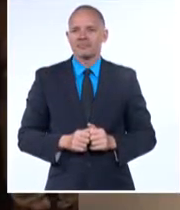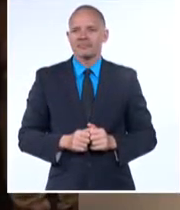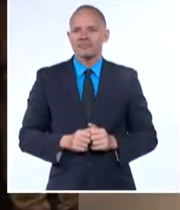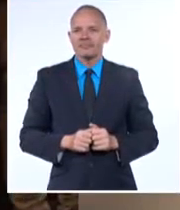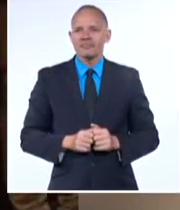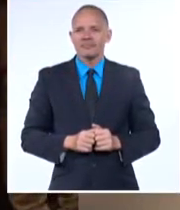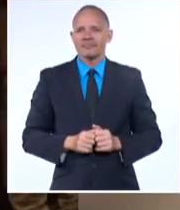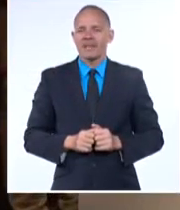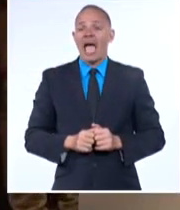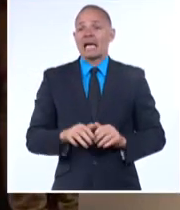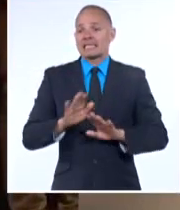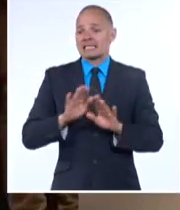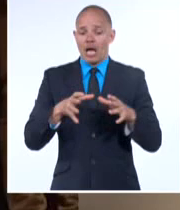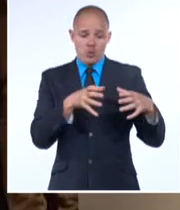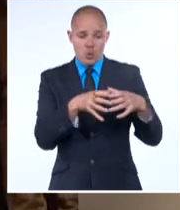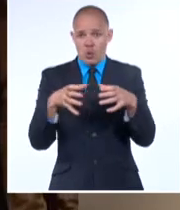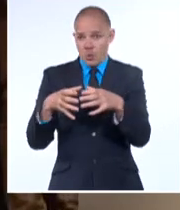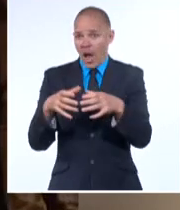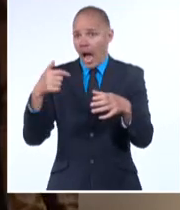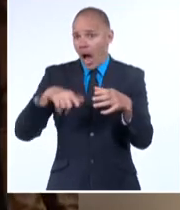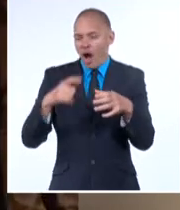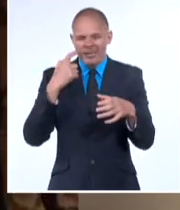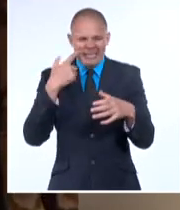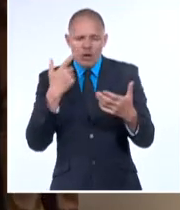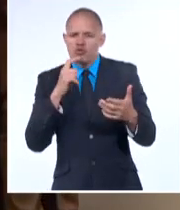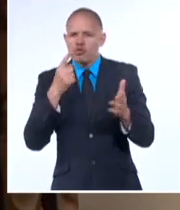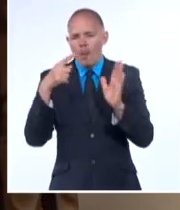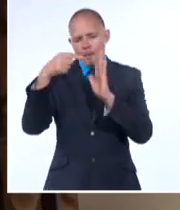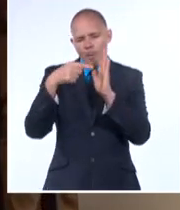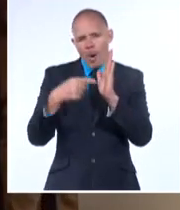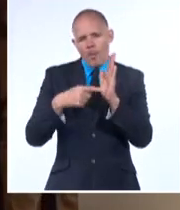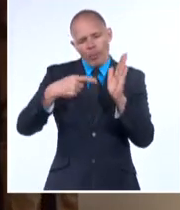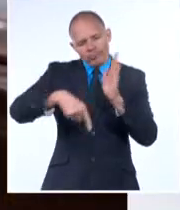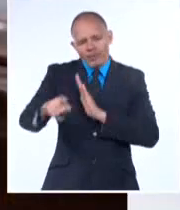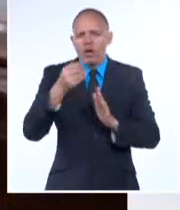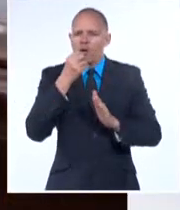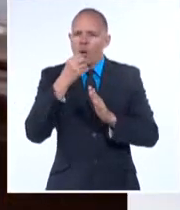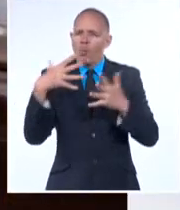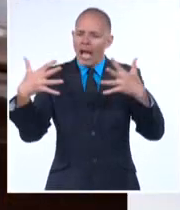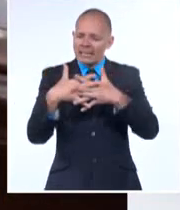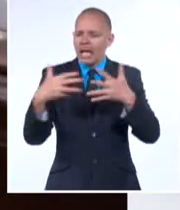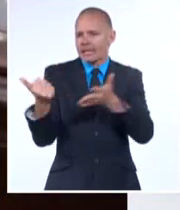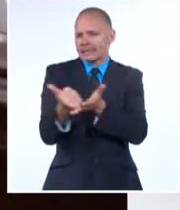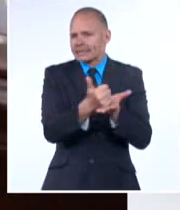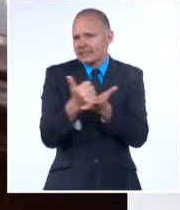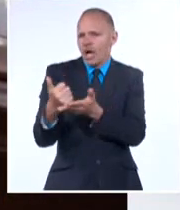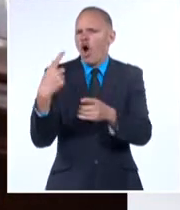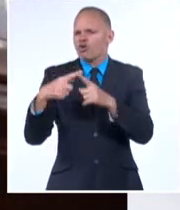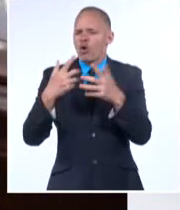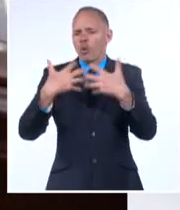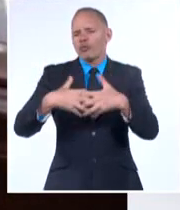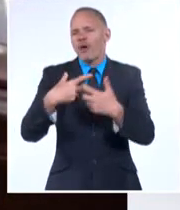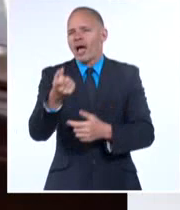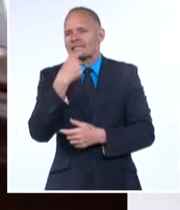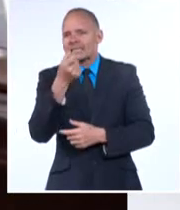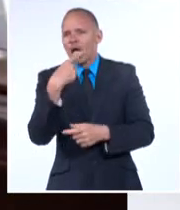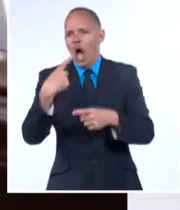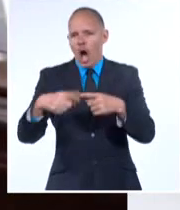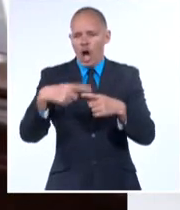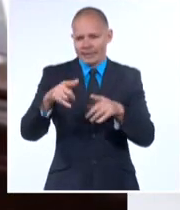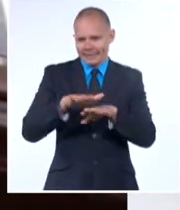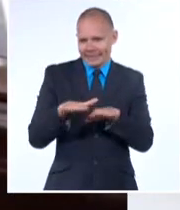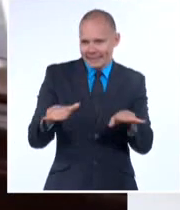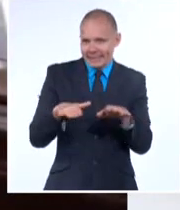partes intercambiaron acerca del estado y perspectivas de cooperación en salud e industria biofarmacéutica, el